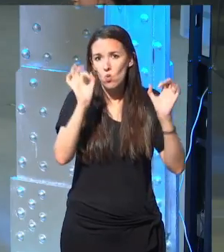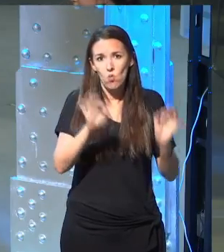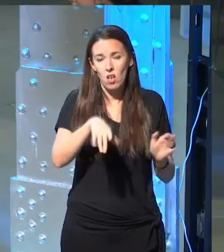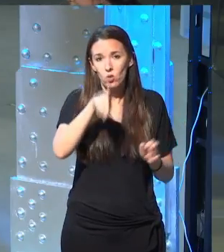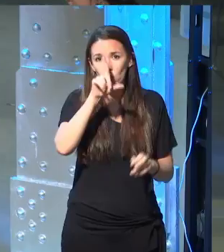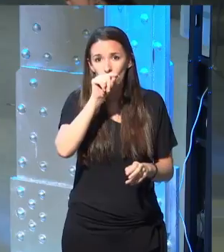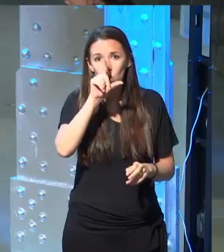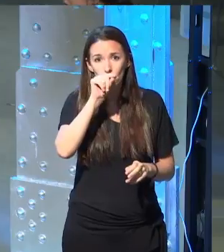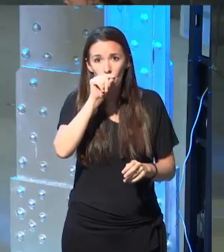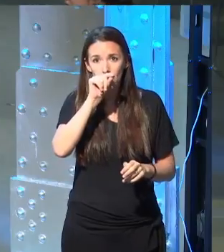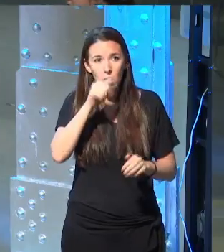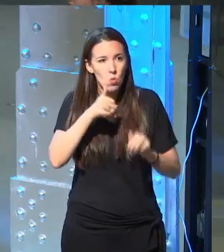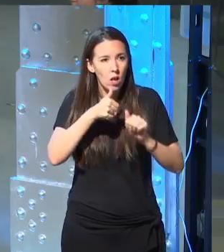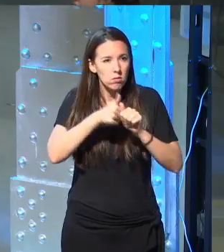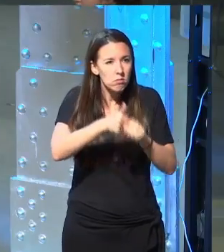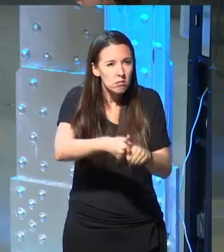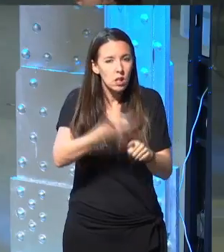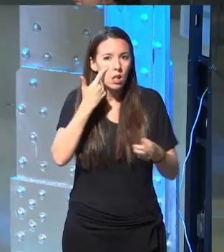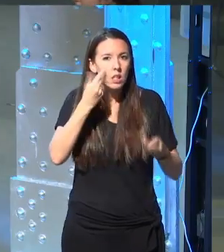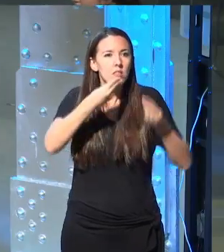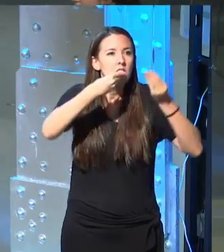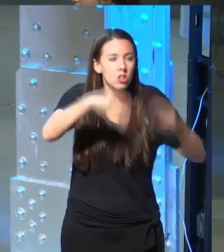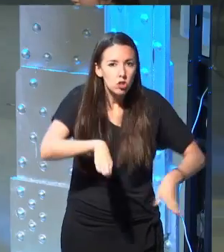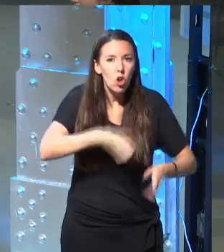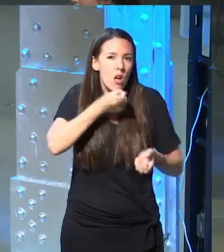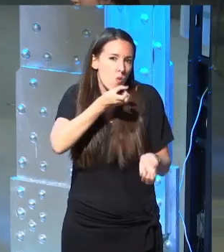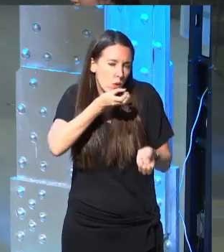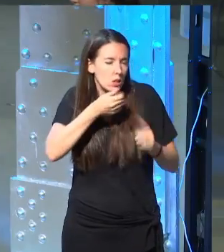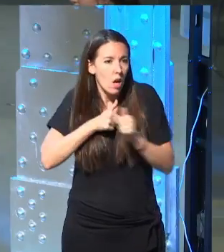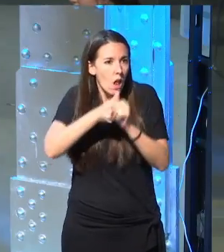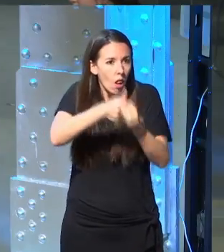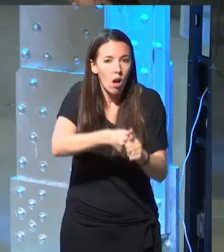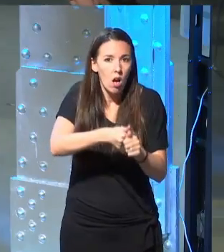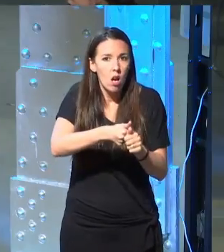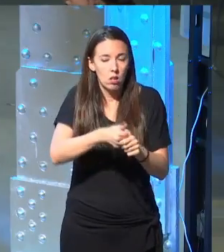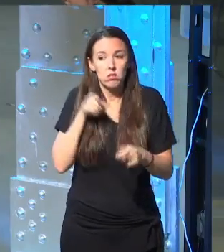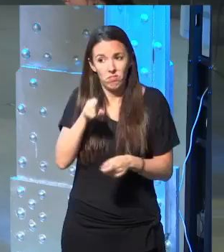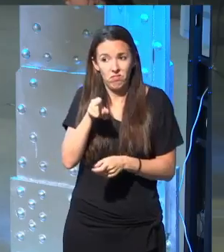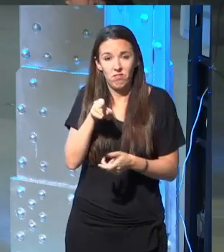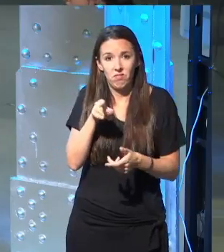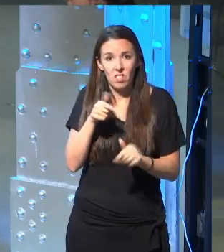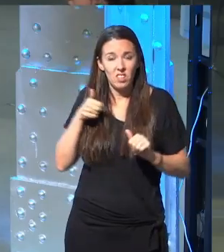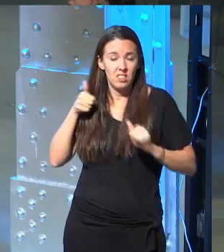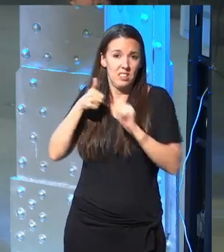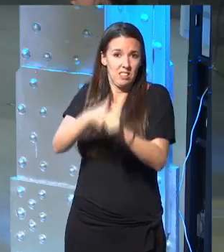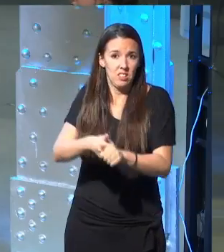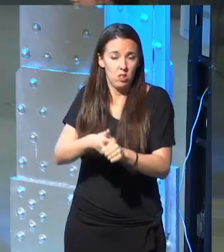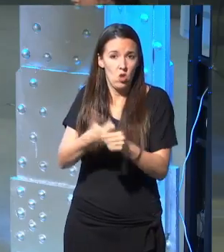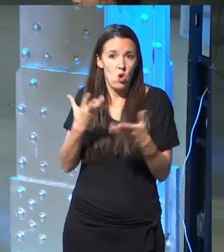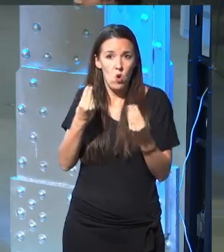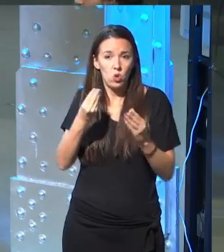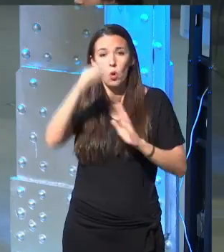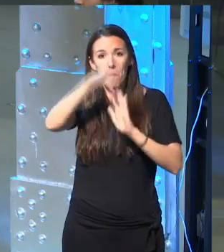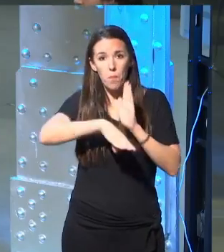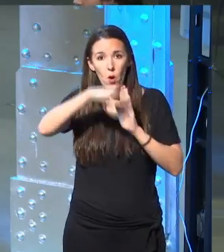Twitter en el que se ha seguido una narración, desde Lost, evidentemente, ha habido un seguimiento de muchos programas